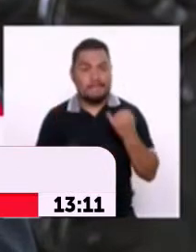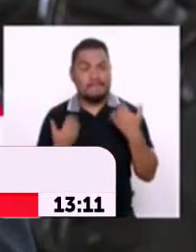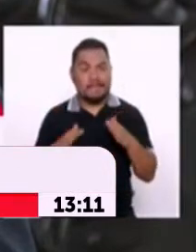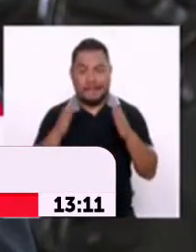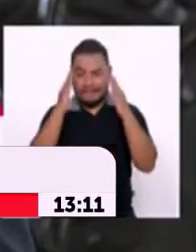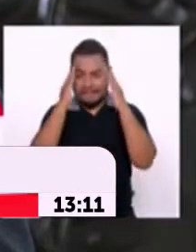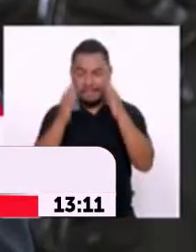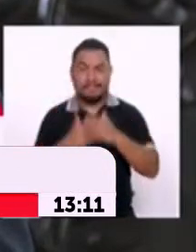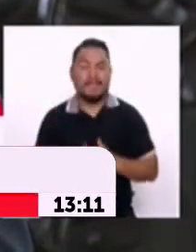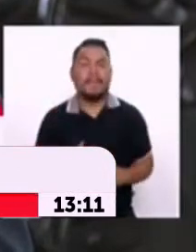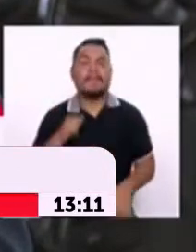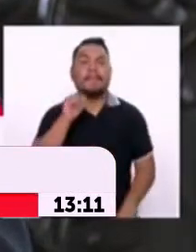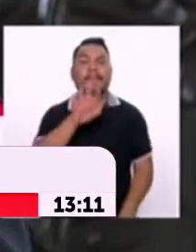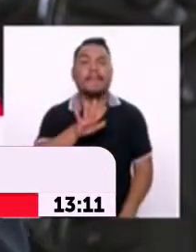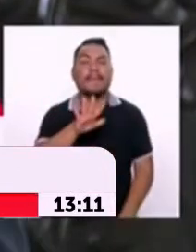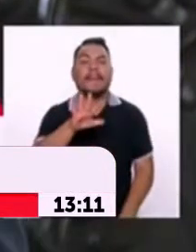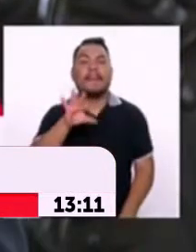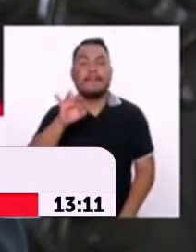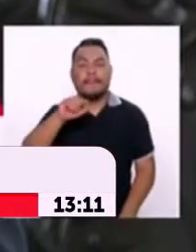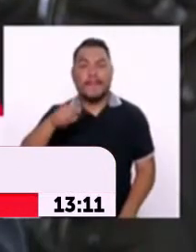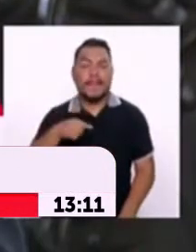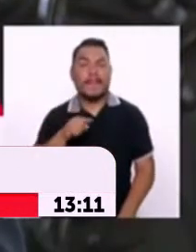han atendido a